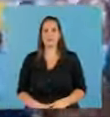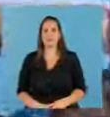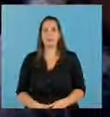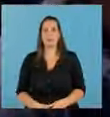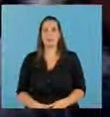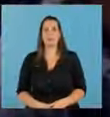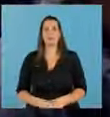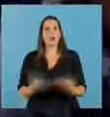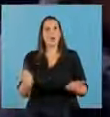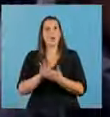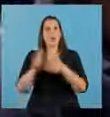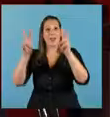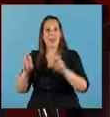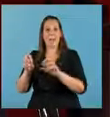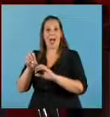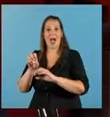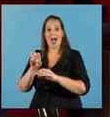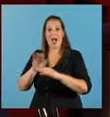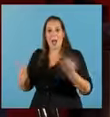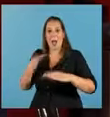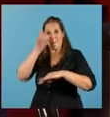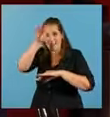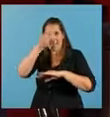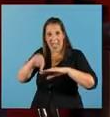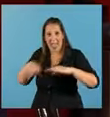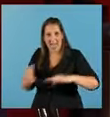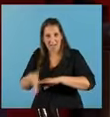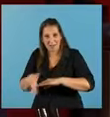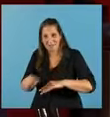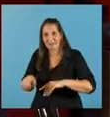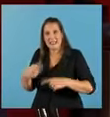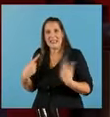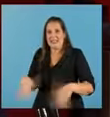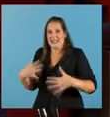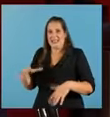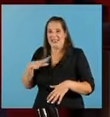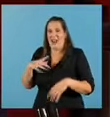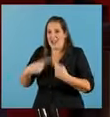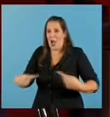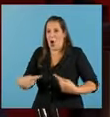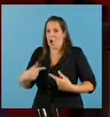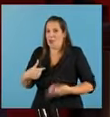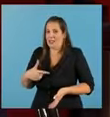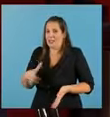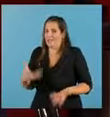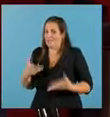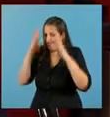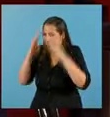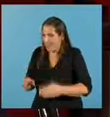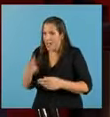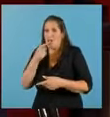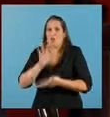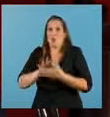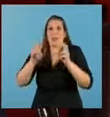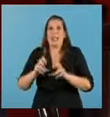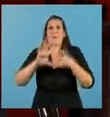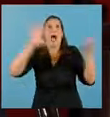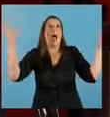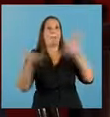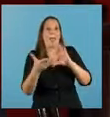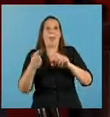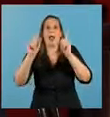En materia minera, también tenemos grandes posibilidades pendientes, con pleno respeto a estándares ambientales y participación